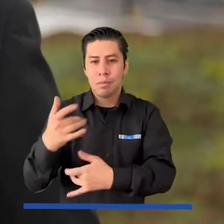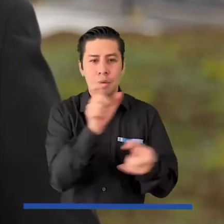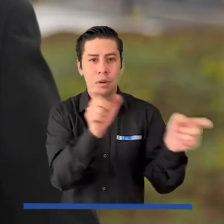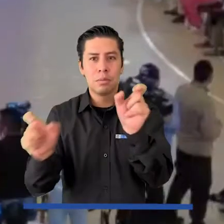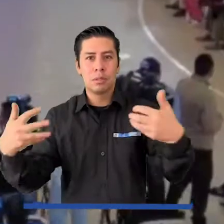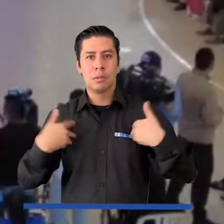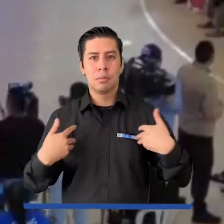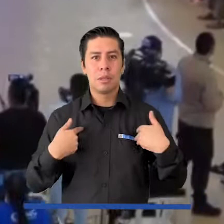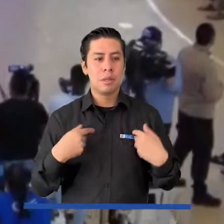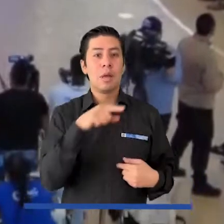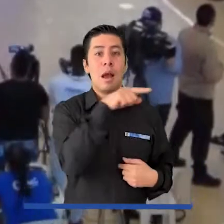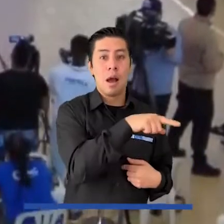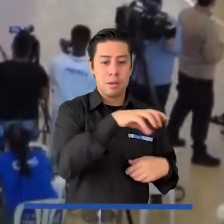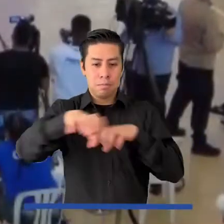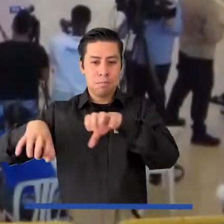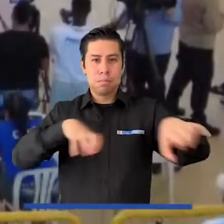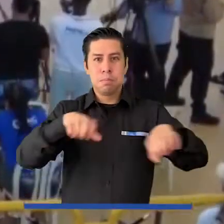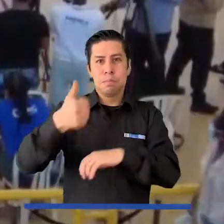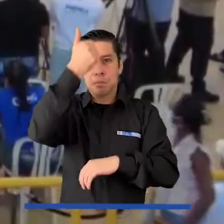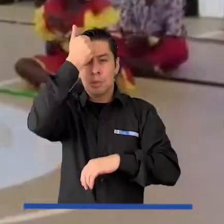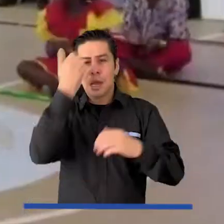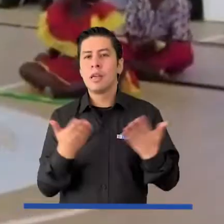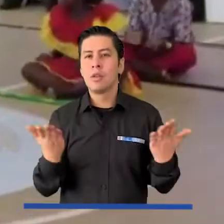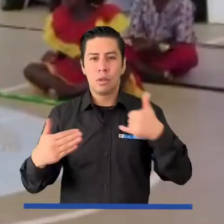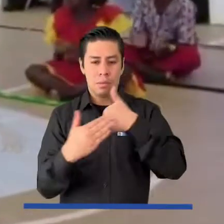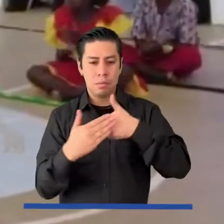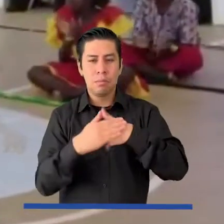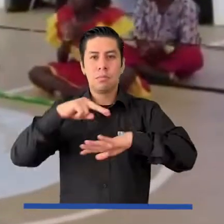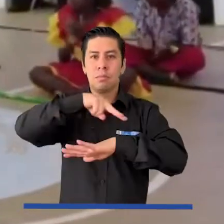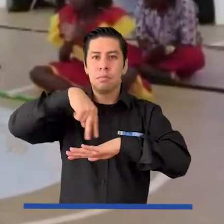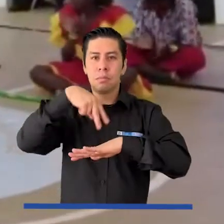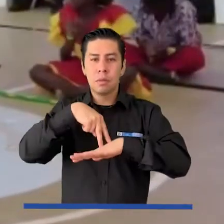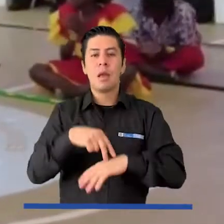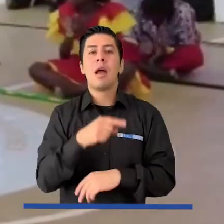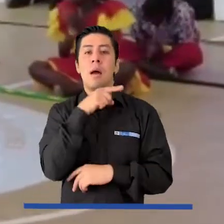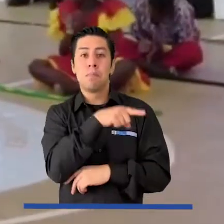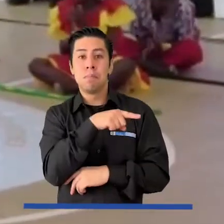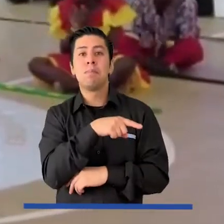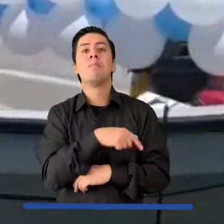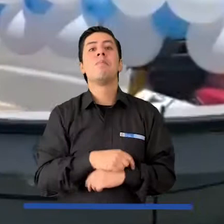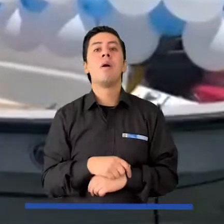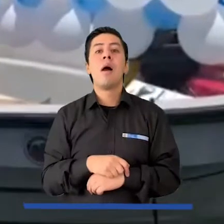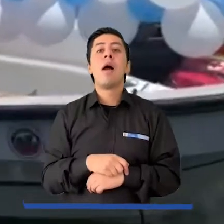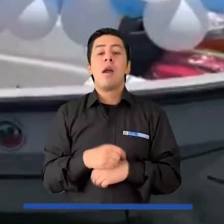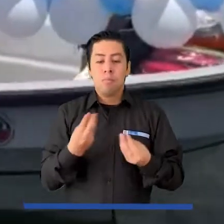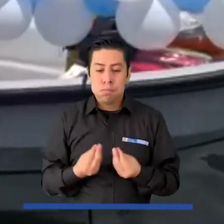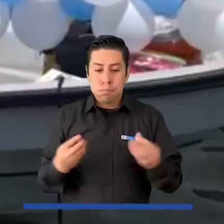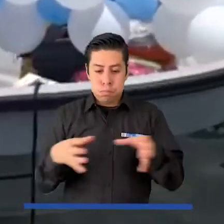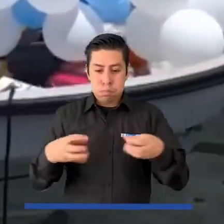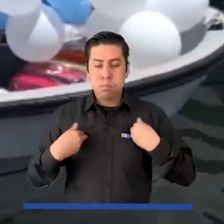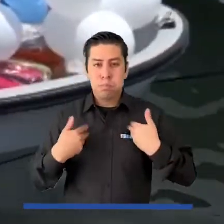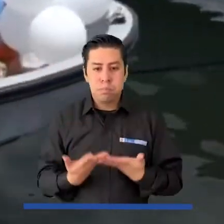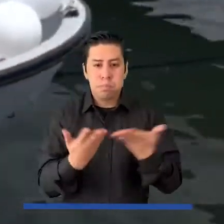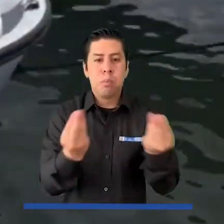las Víctimas. En esta oportunidad, el acto principal tuvo lugar en el municipio de Tumaco, en el departamento de Nariño. Ahí, la entidad realizó la